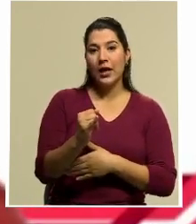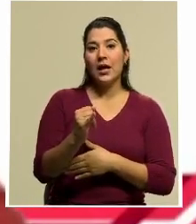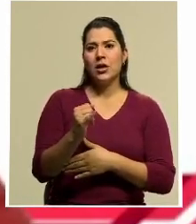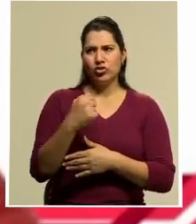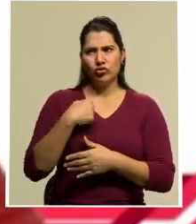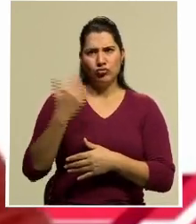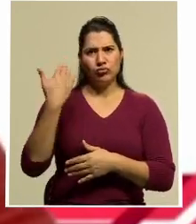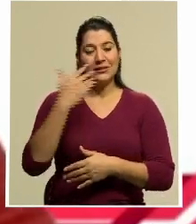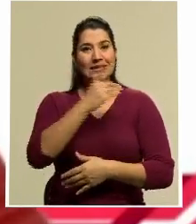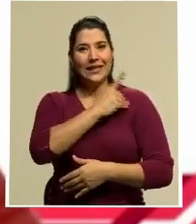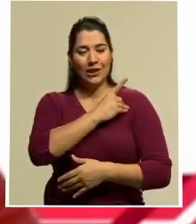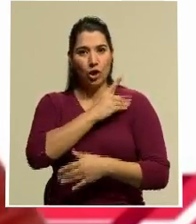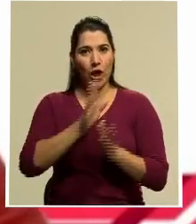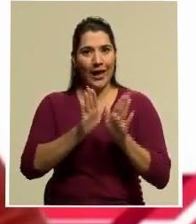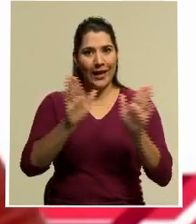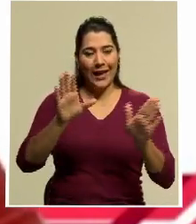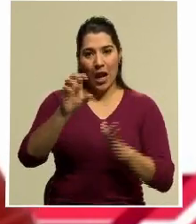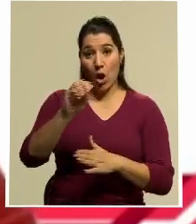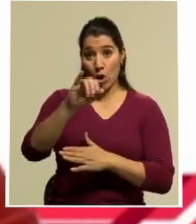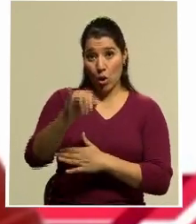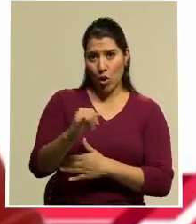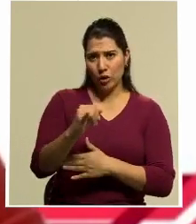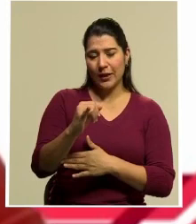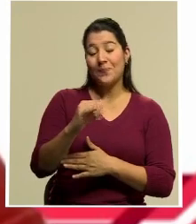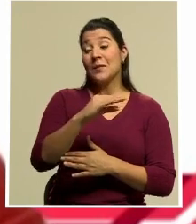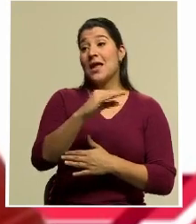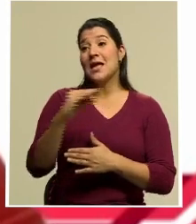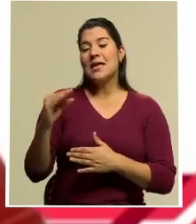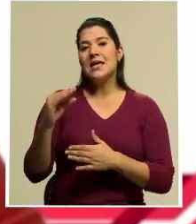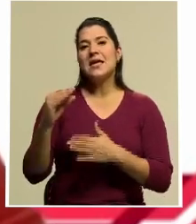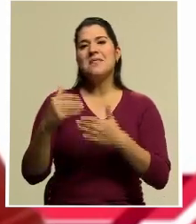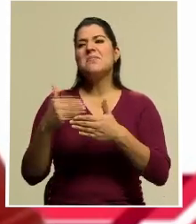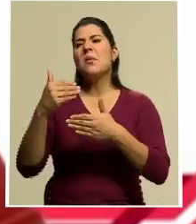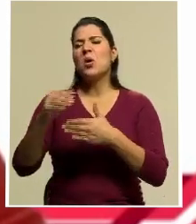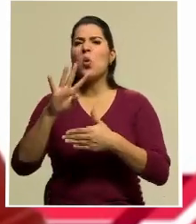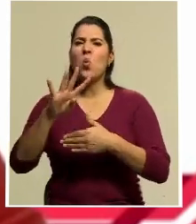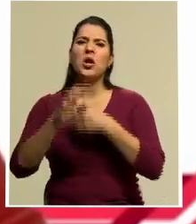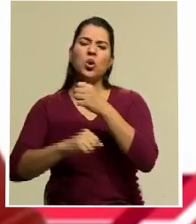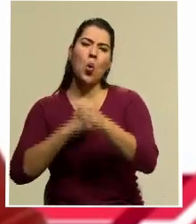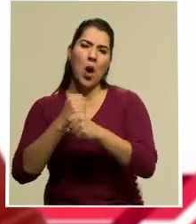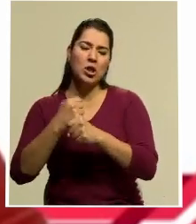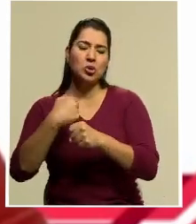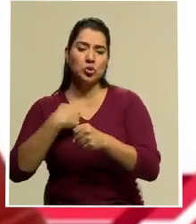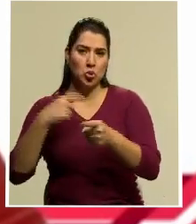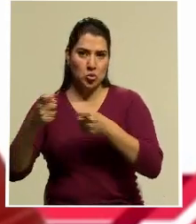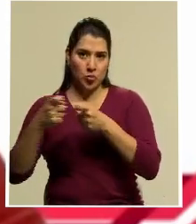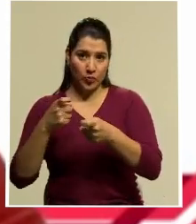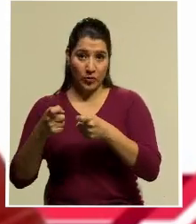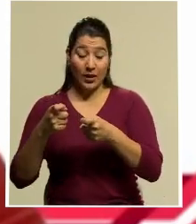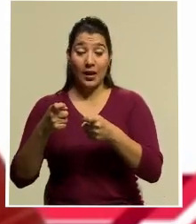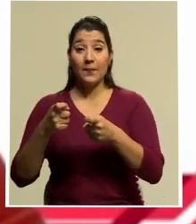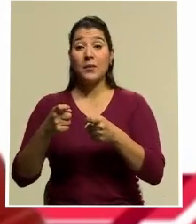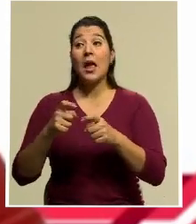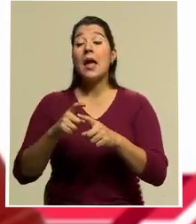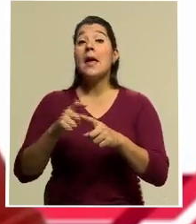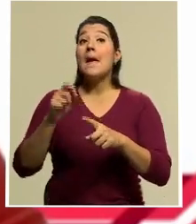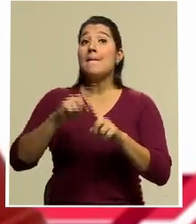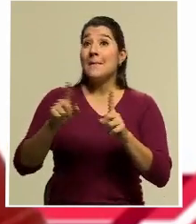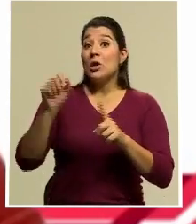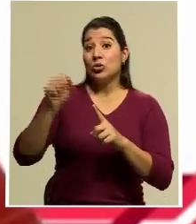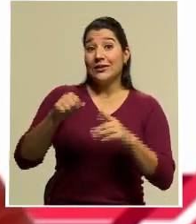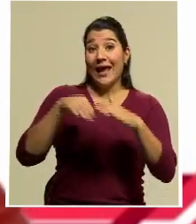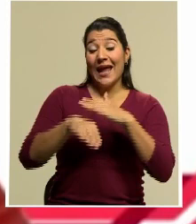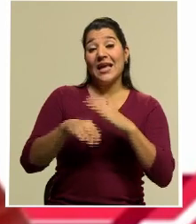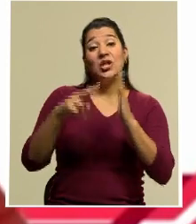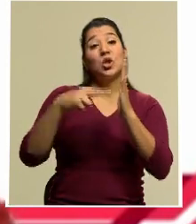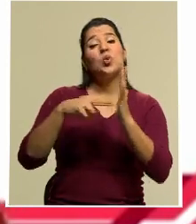directora general, y los 4 años de administración, de alguna manera, en el 2006, efectivamente,